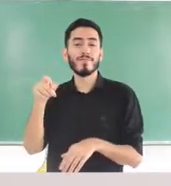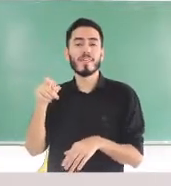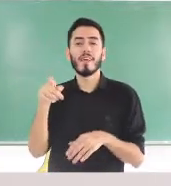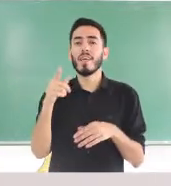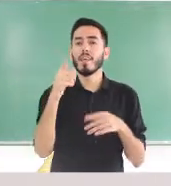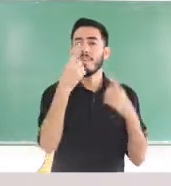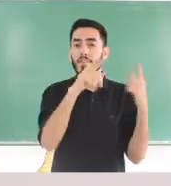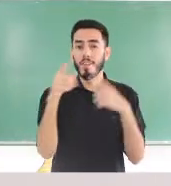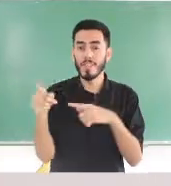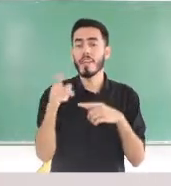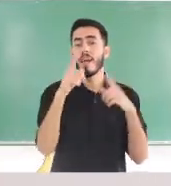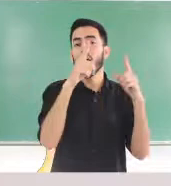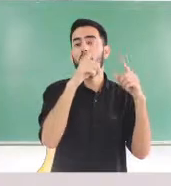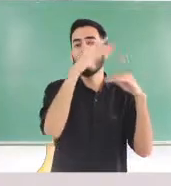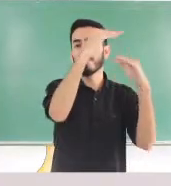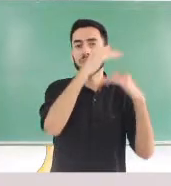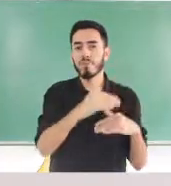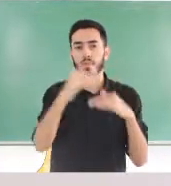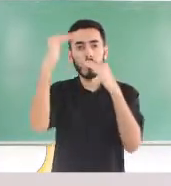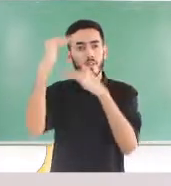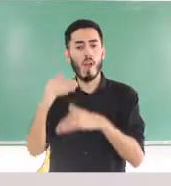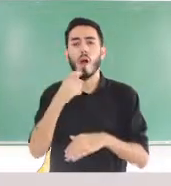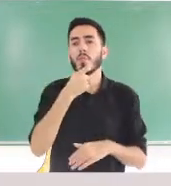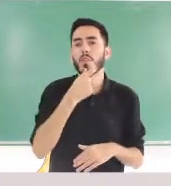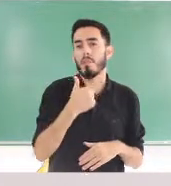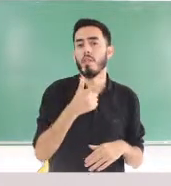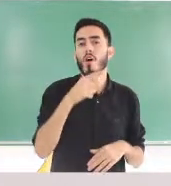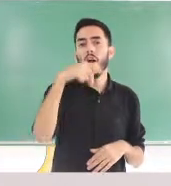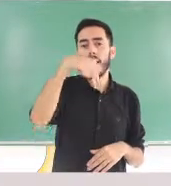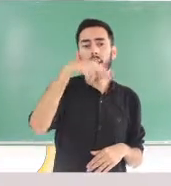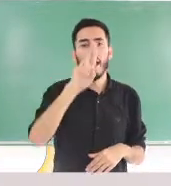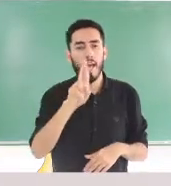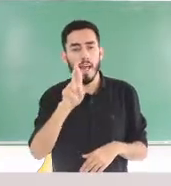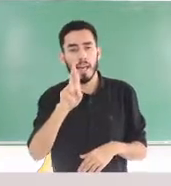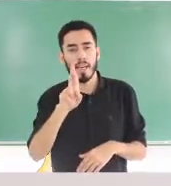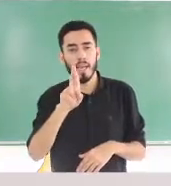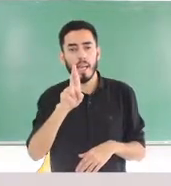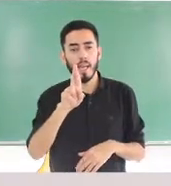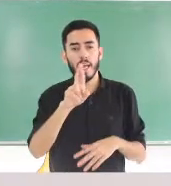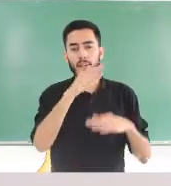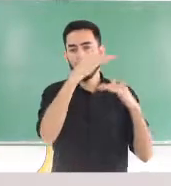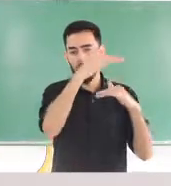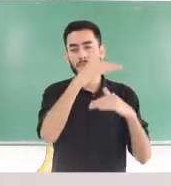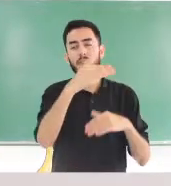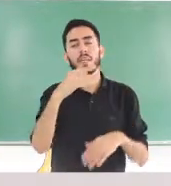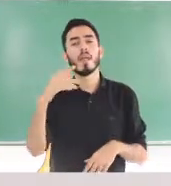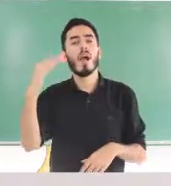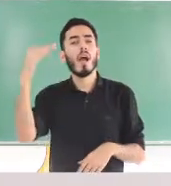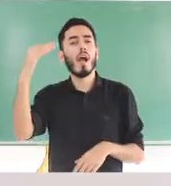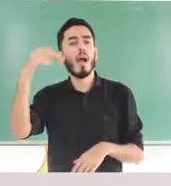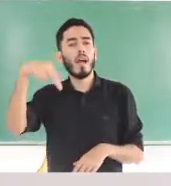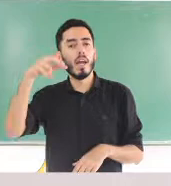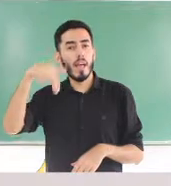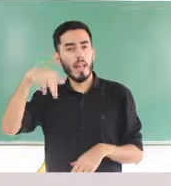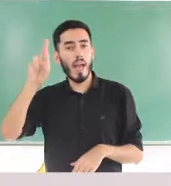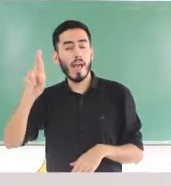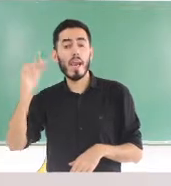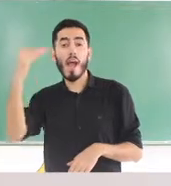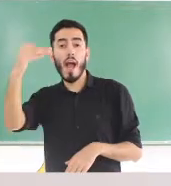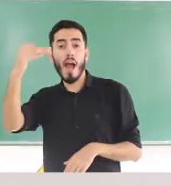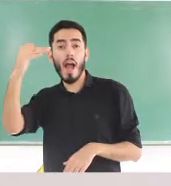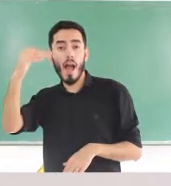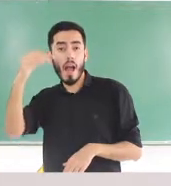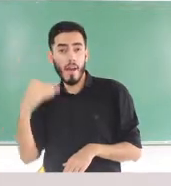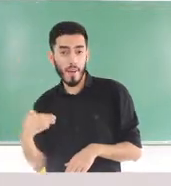misma transversal, por ejemplo, N, R, ¿sí? Segmento sobre R, P, por